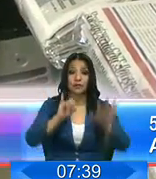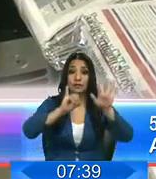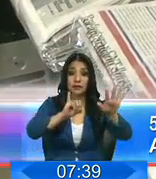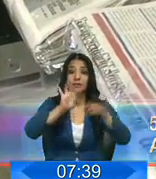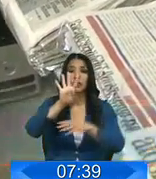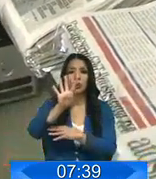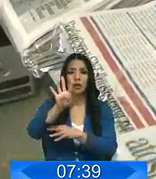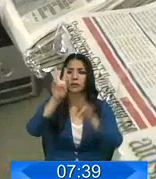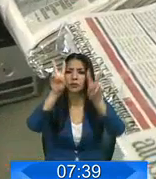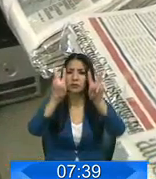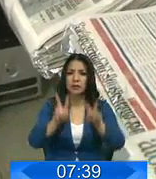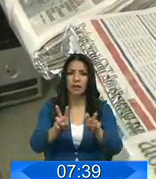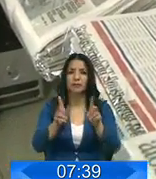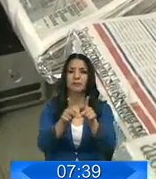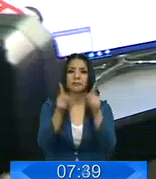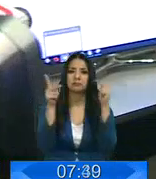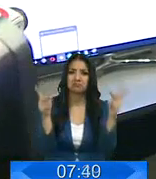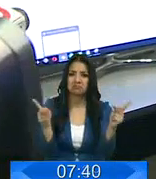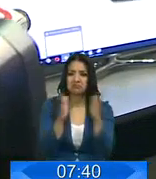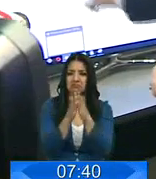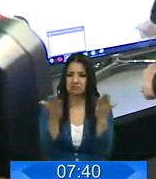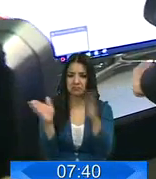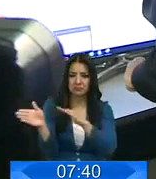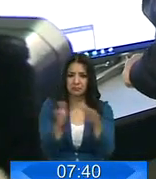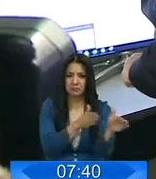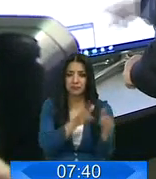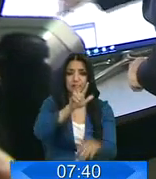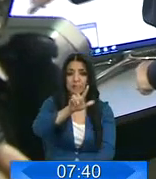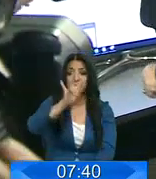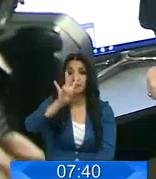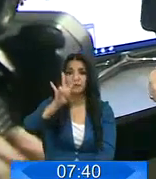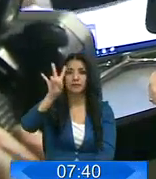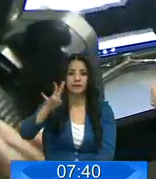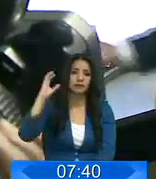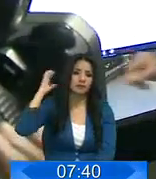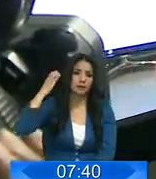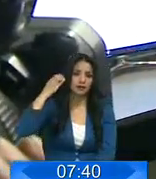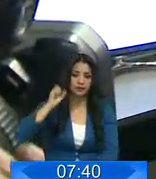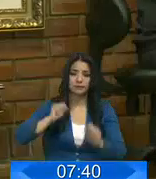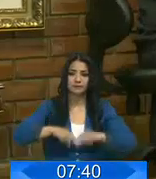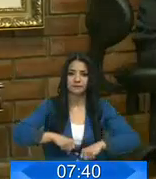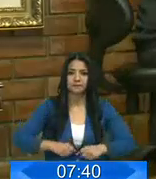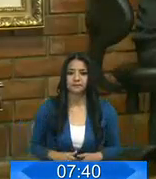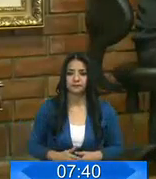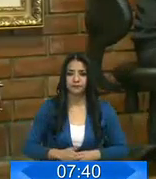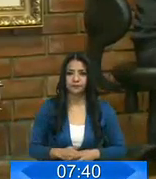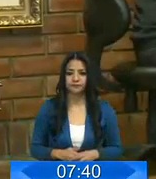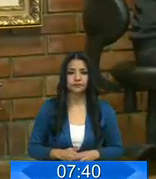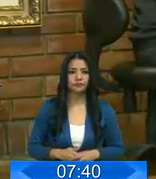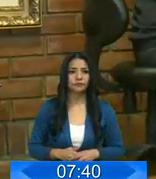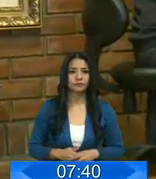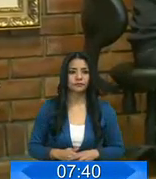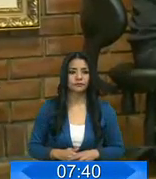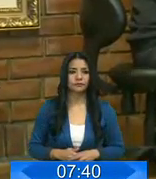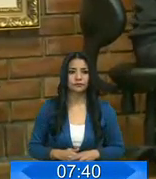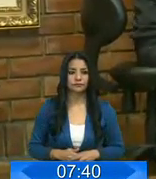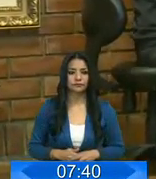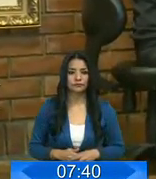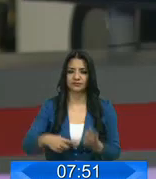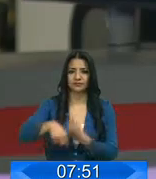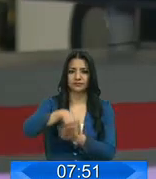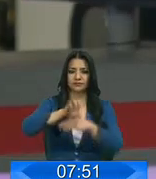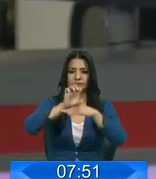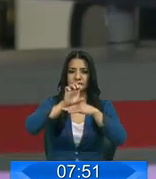que corresponden a prensa escrita y 377 radioemisoras, informó Héctor